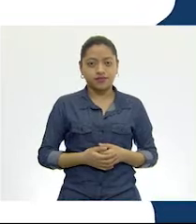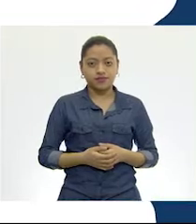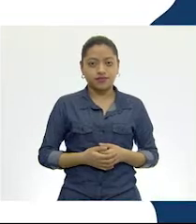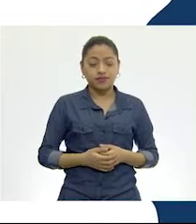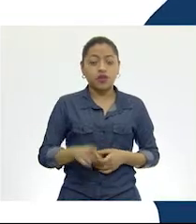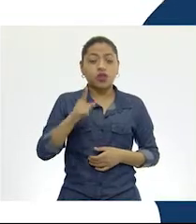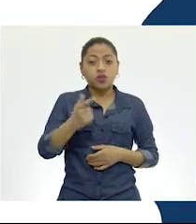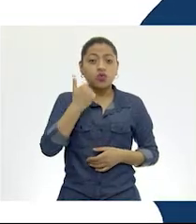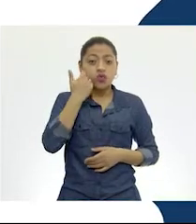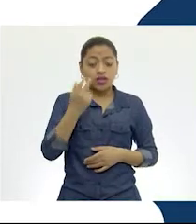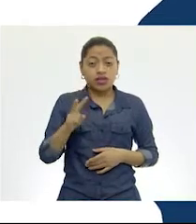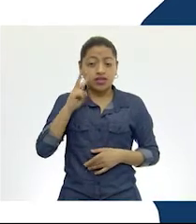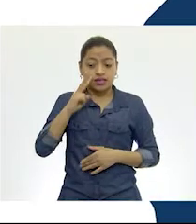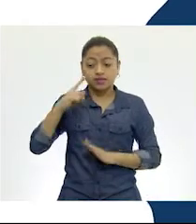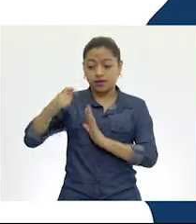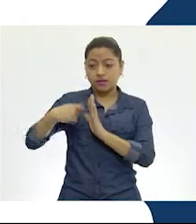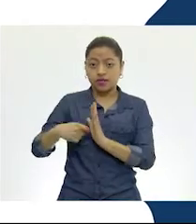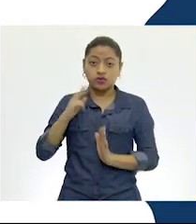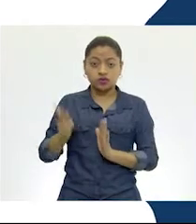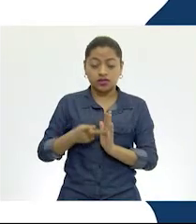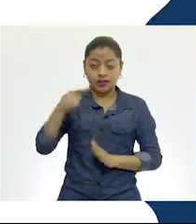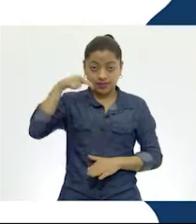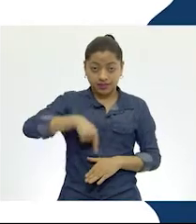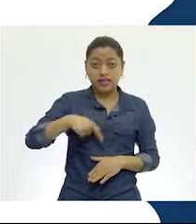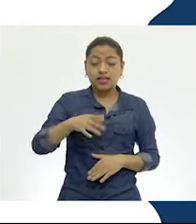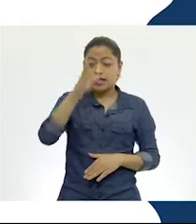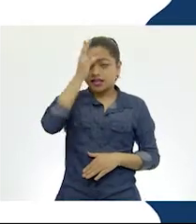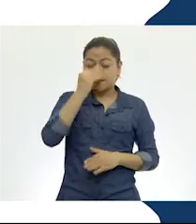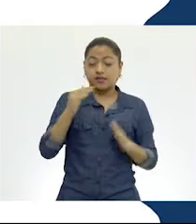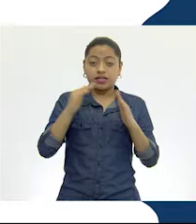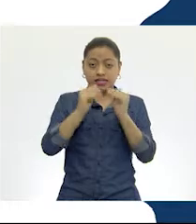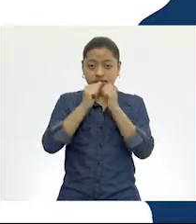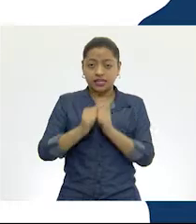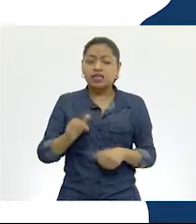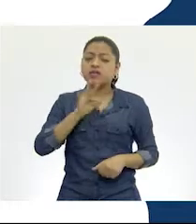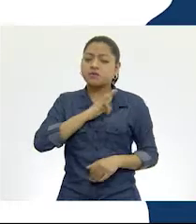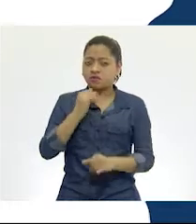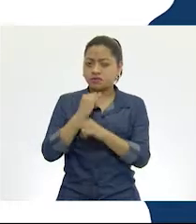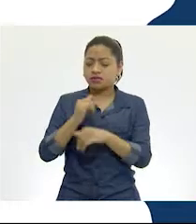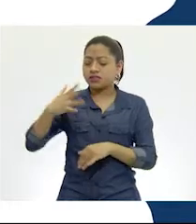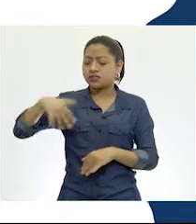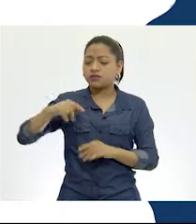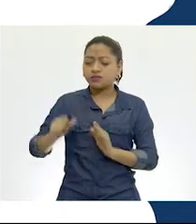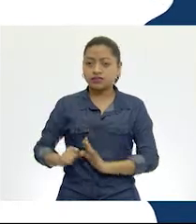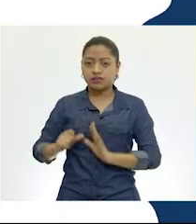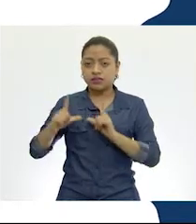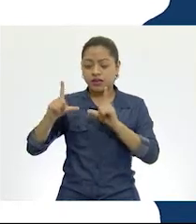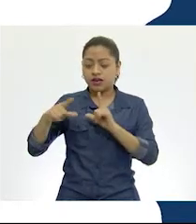conaliteg.cep.gov.mx. Si quieres volver a ver los programas de Aprende en Casa, los puedes encontrar en la siguiente liga: